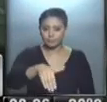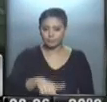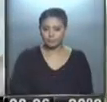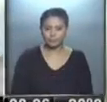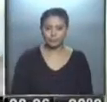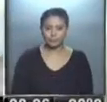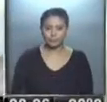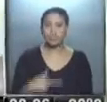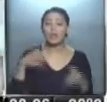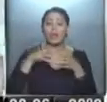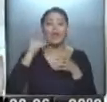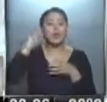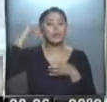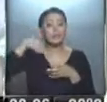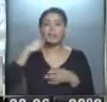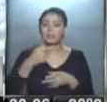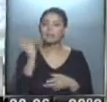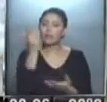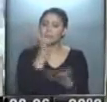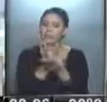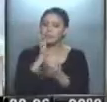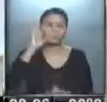semana. Greenpeace hizo saber que los cargos son